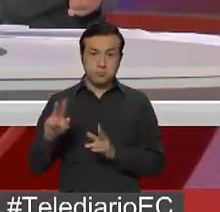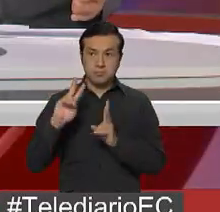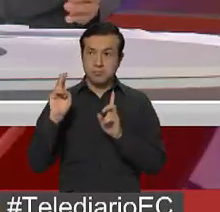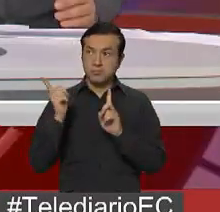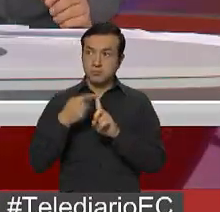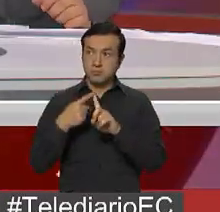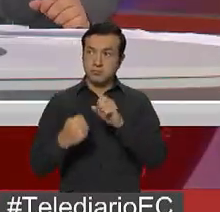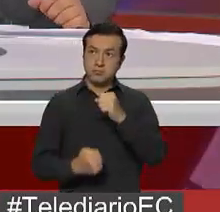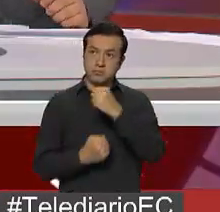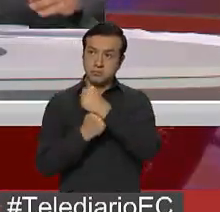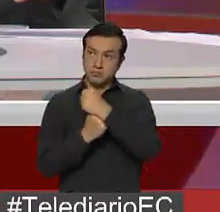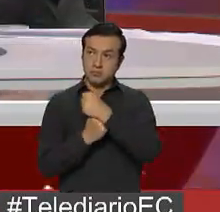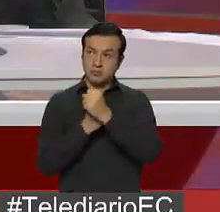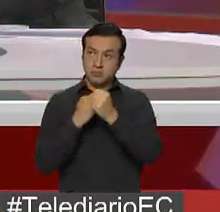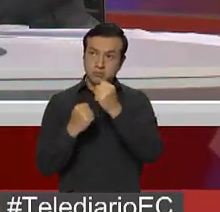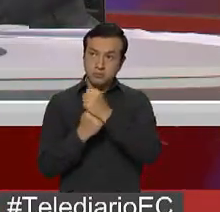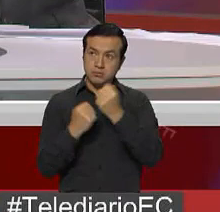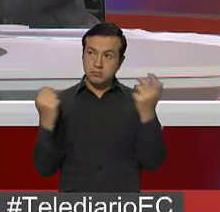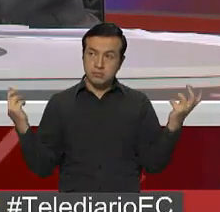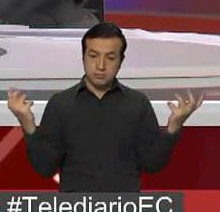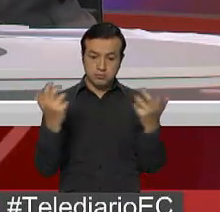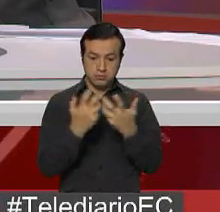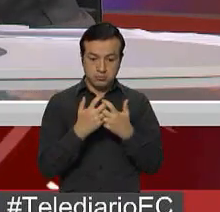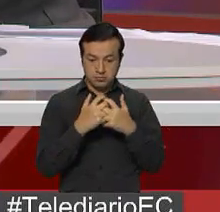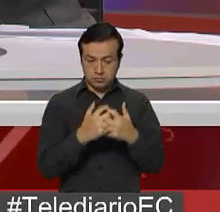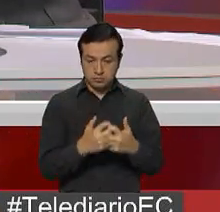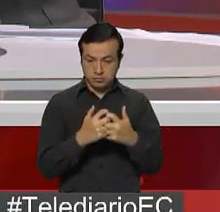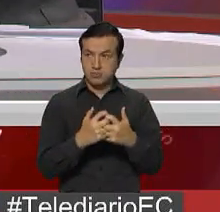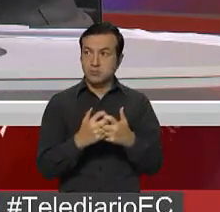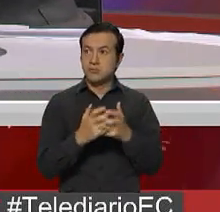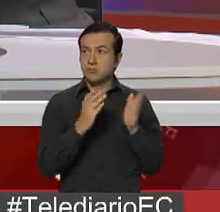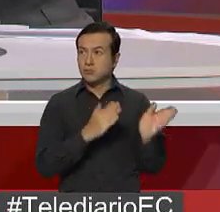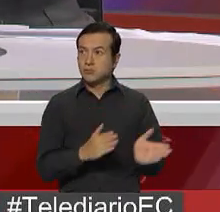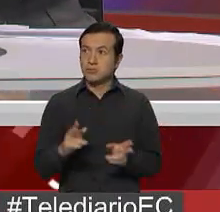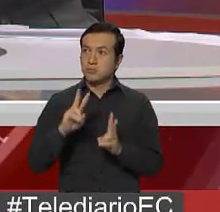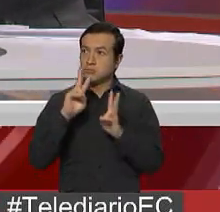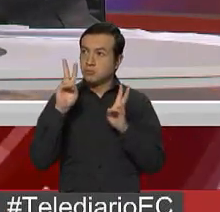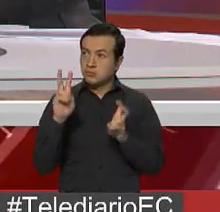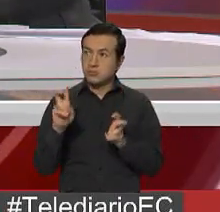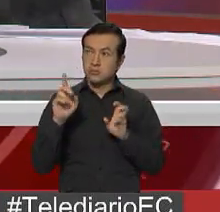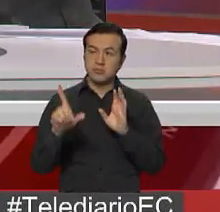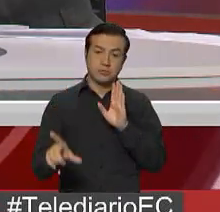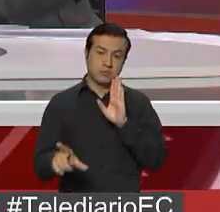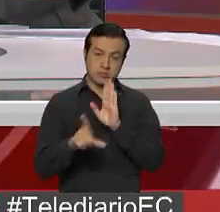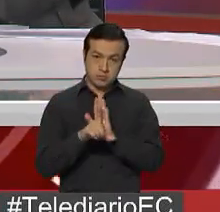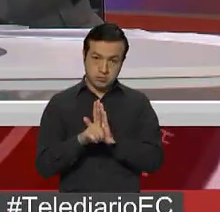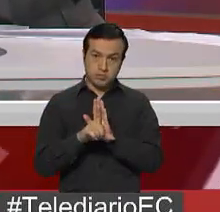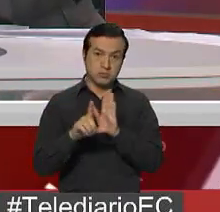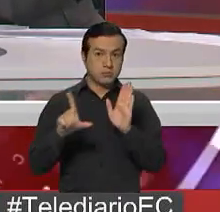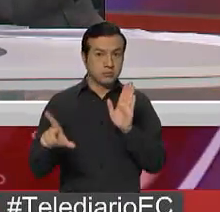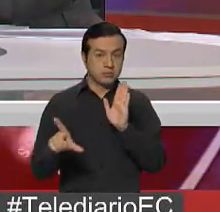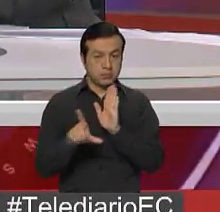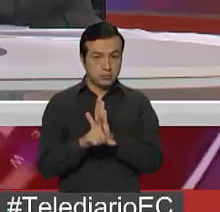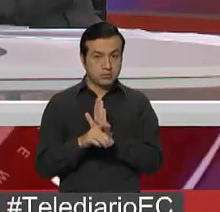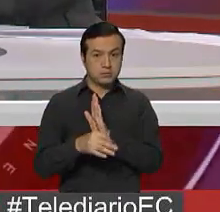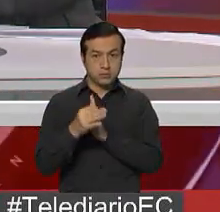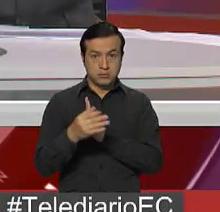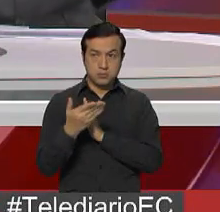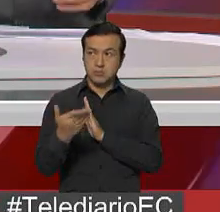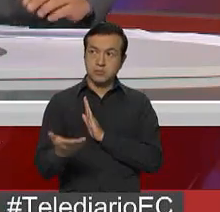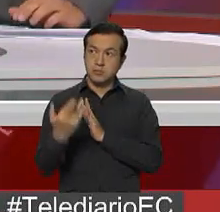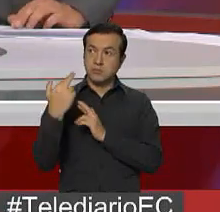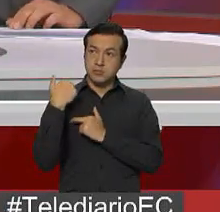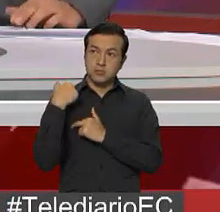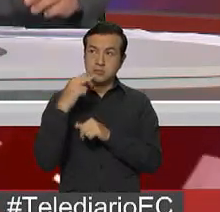pilar no generar una armonía en lo que está relacionado con el marco legal que tiene relación directa con las